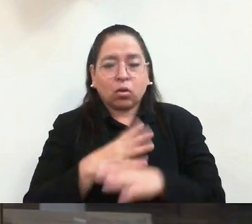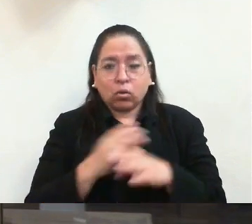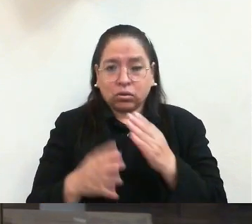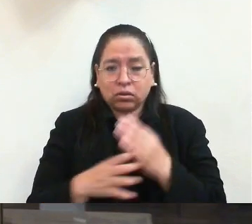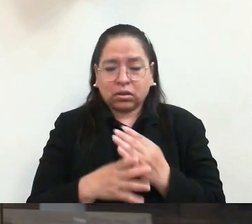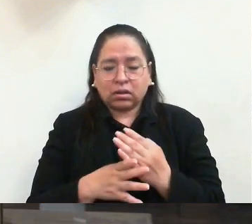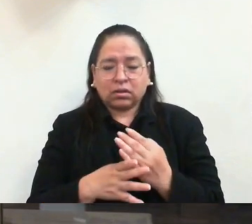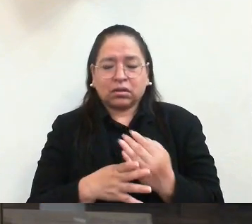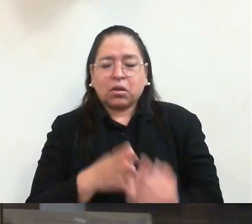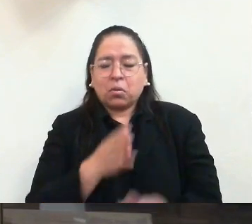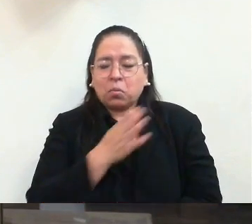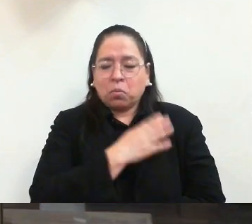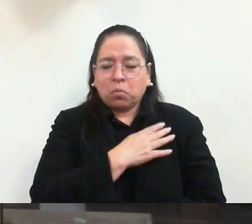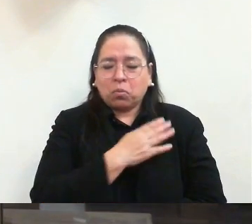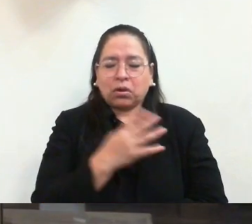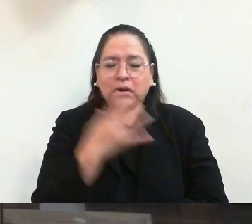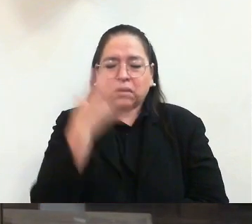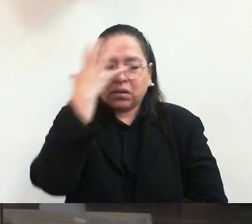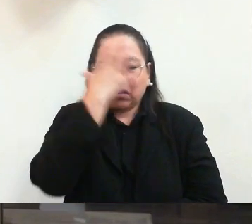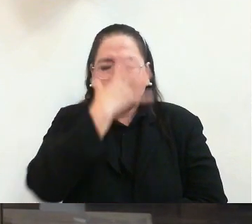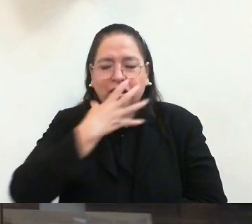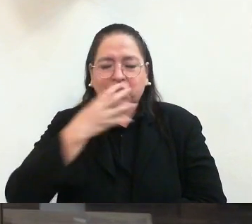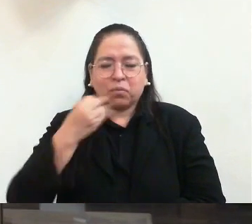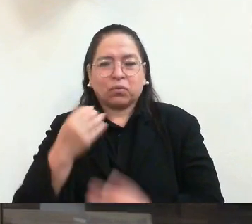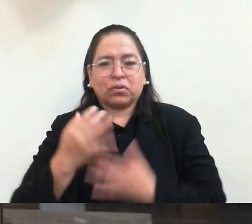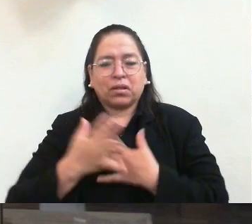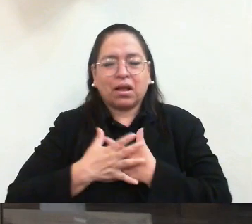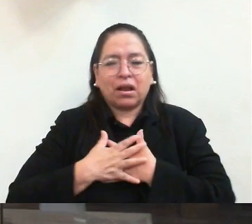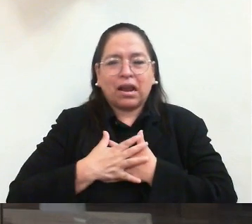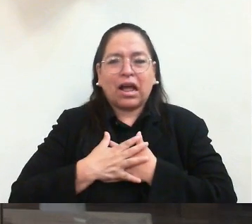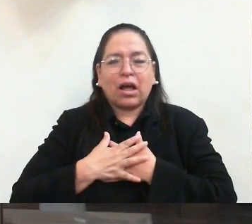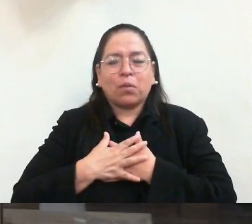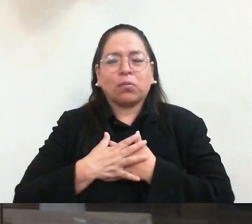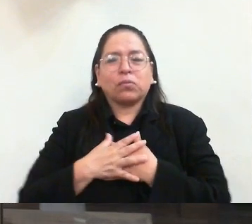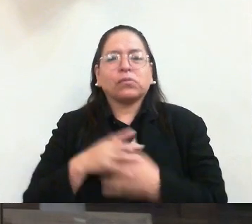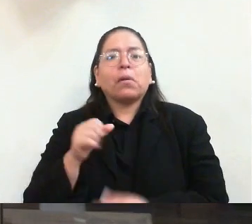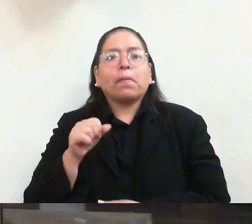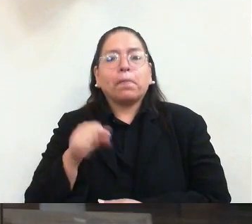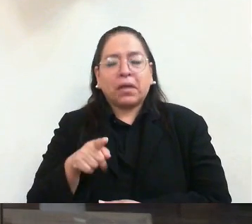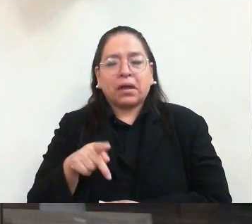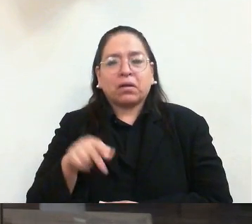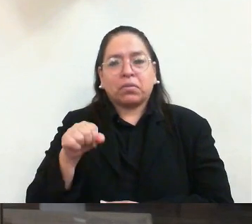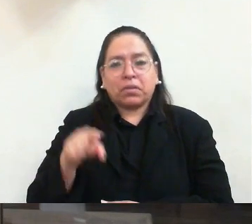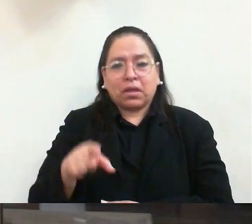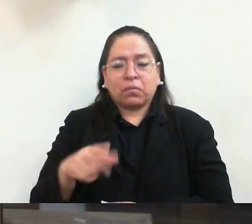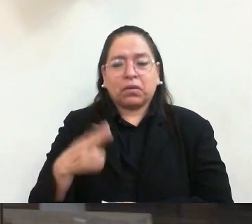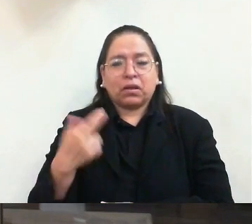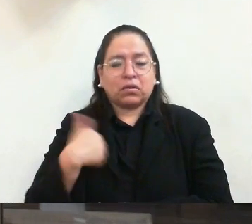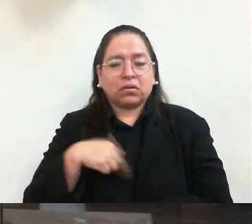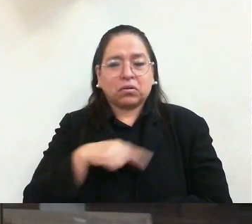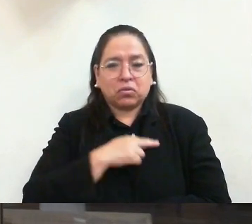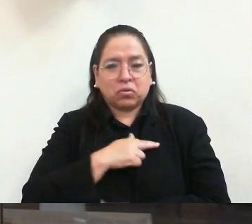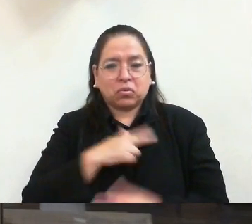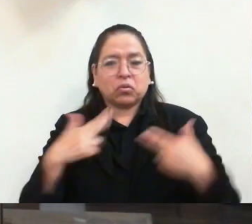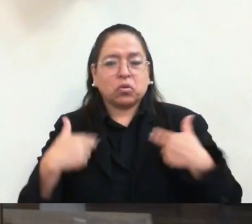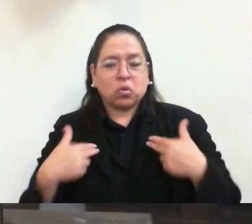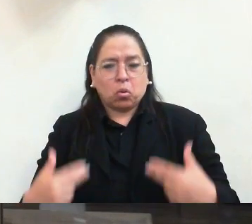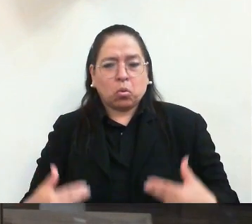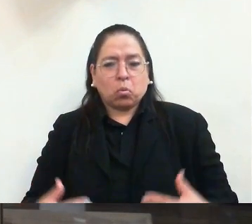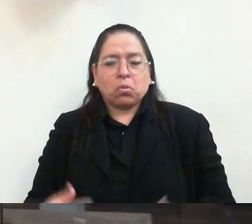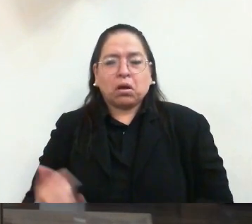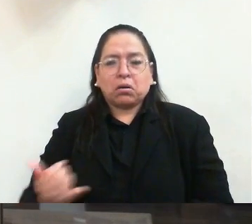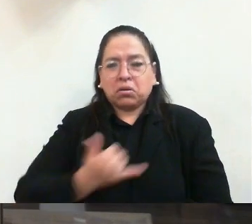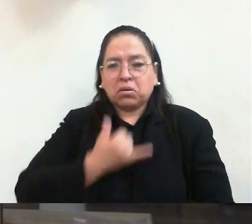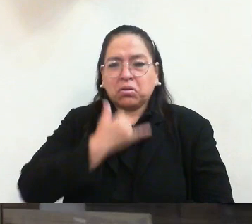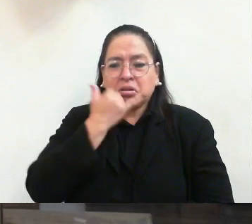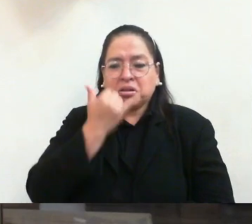nuestra capacidad de amar pero también el riesgo de equivocar de ser